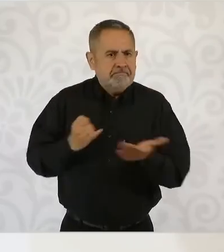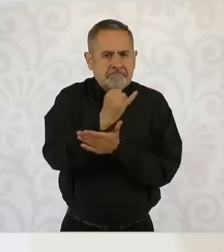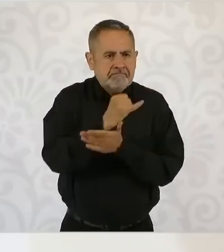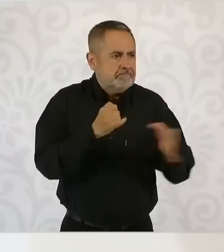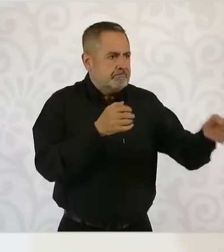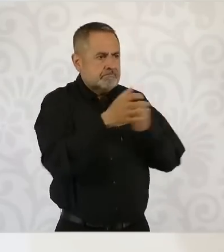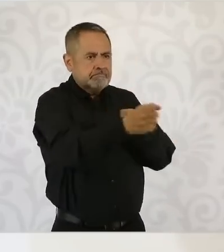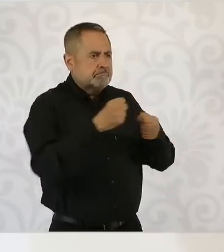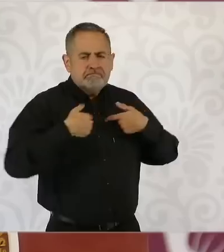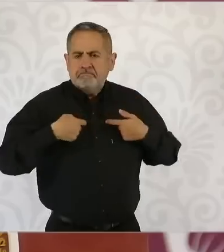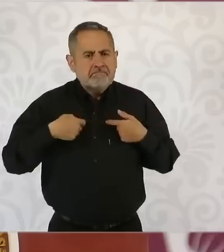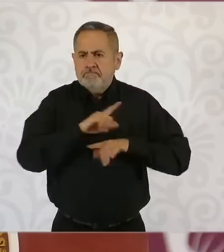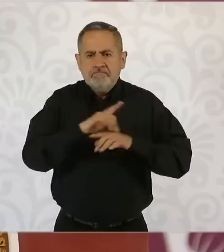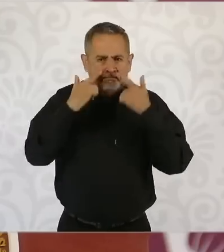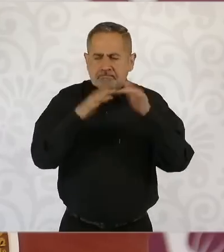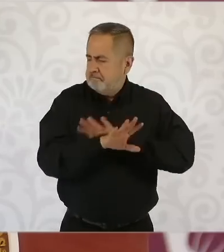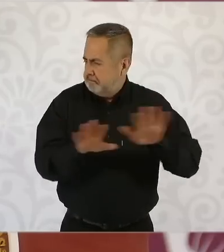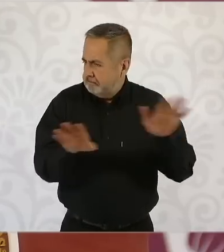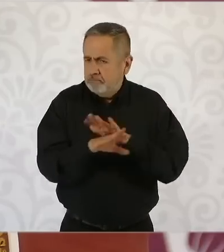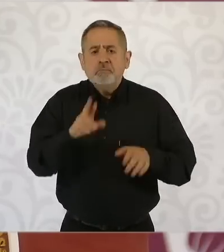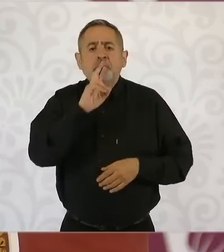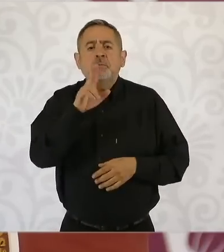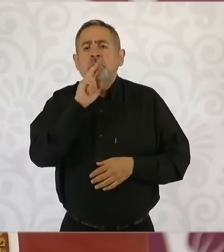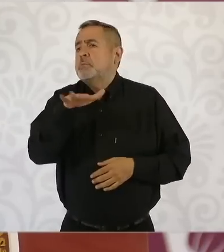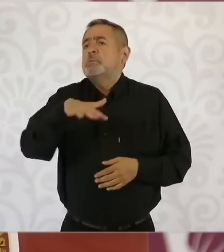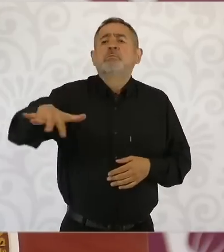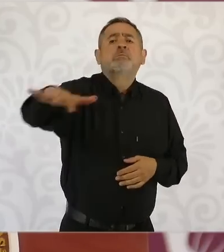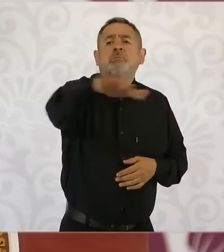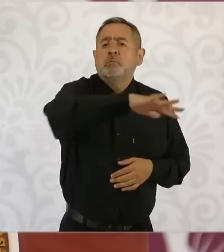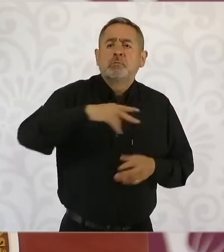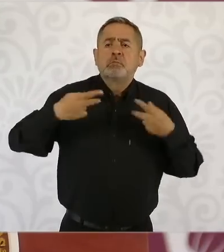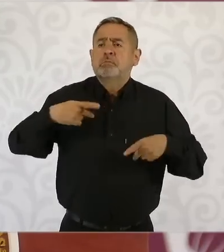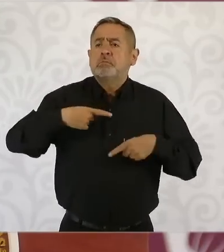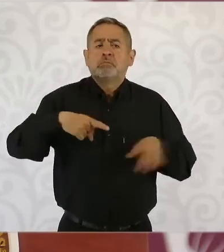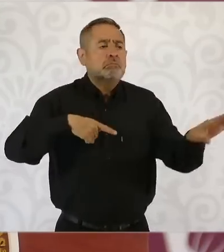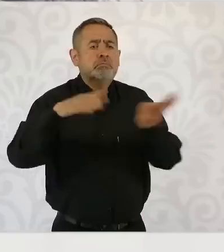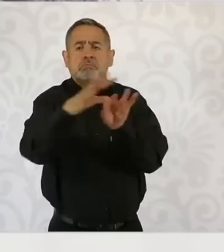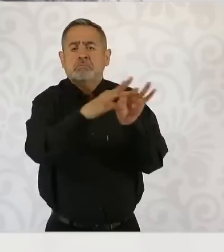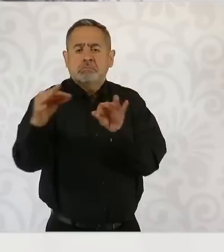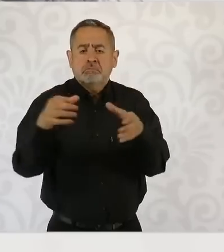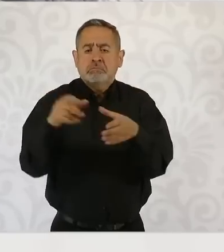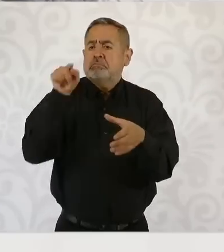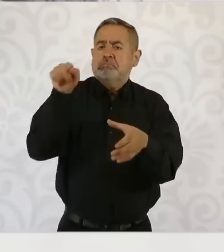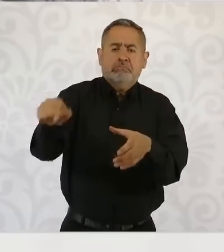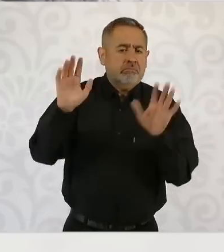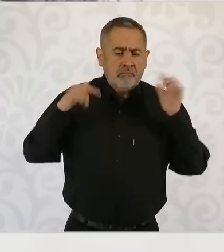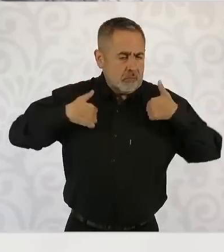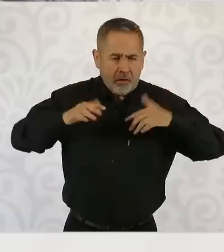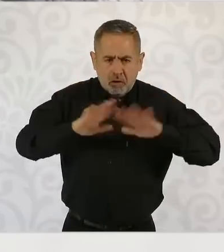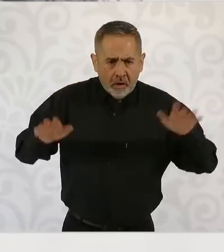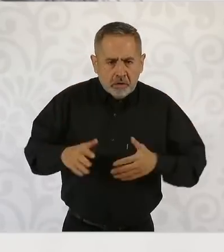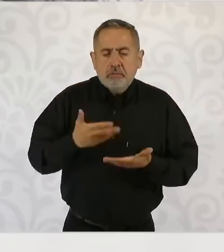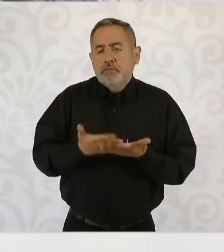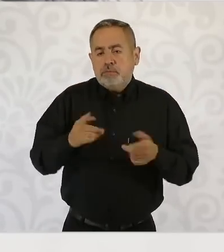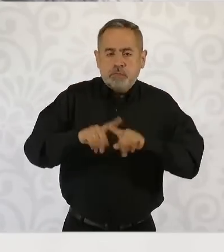ministros. ¿Para qué? Para que lo decida el pueblo. Esa es la diferencia. Entonces ahora la gente